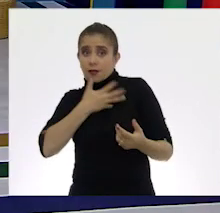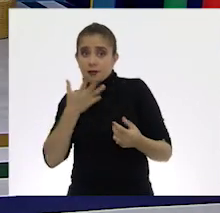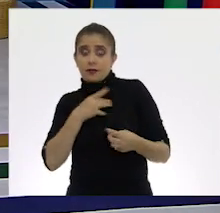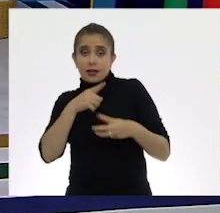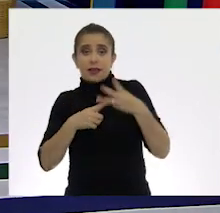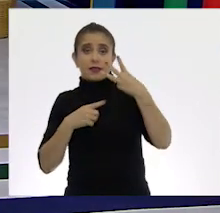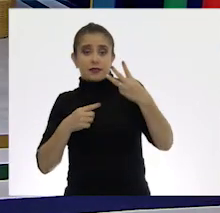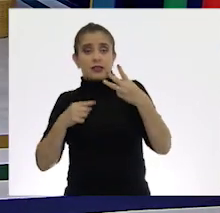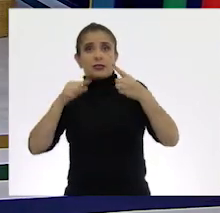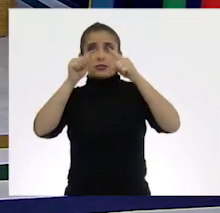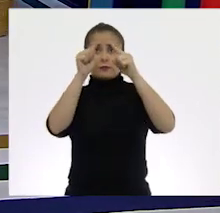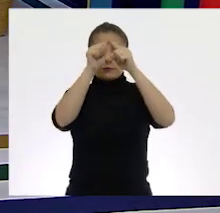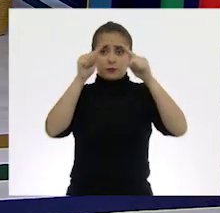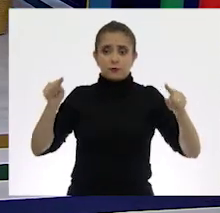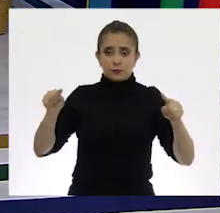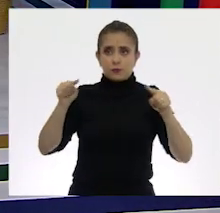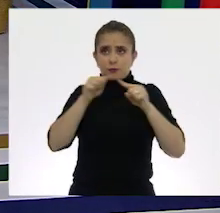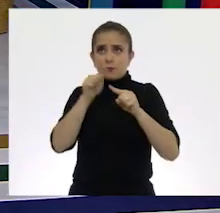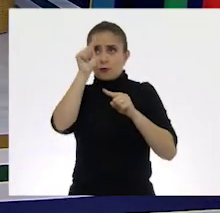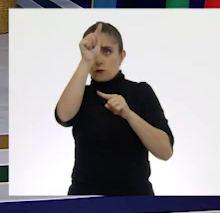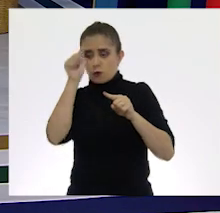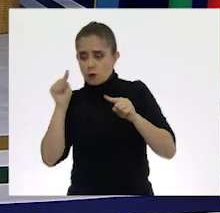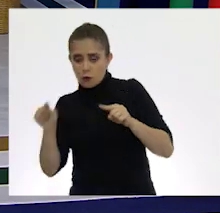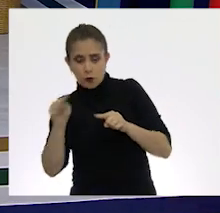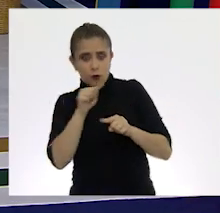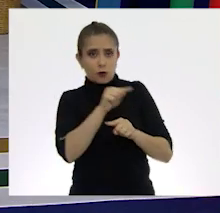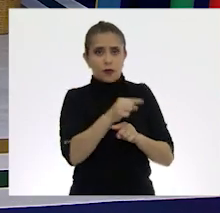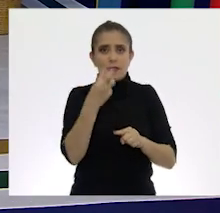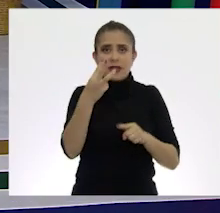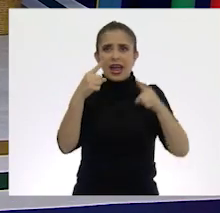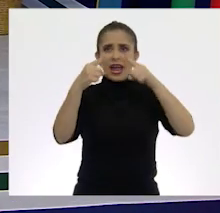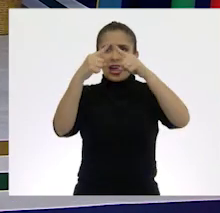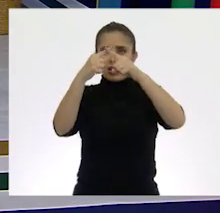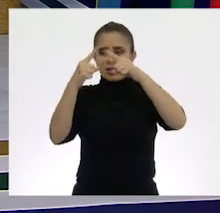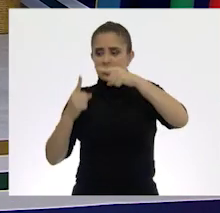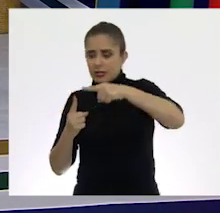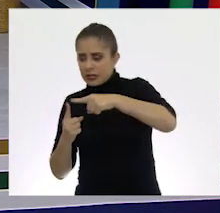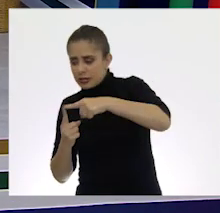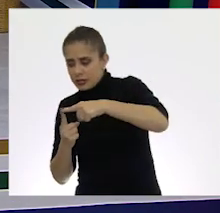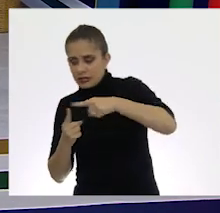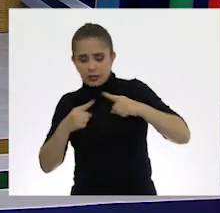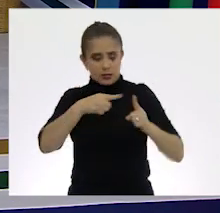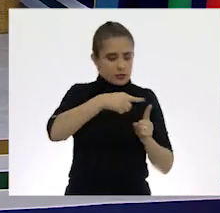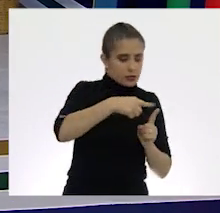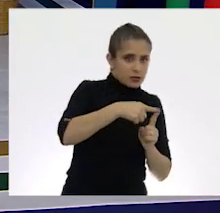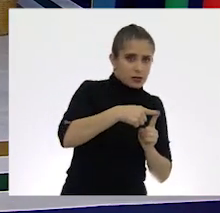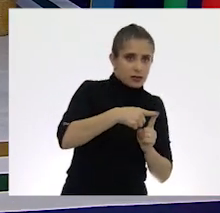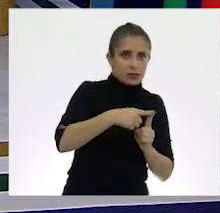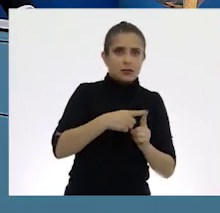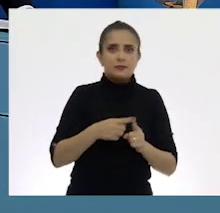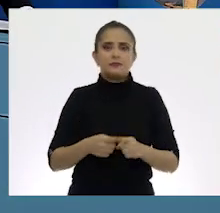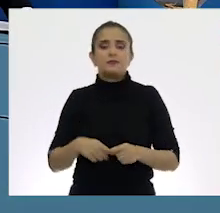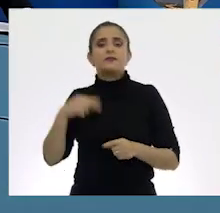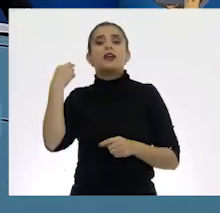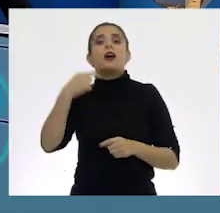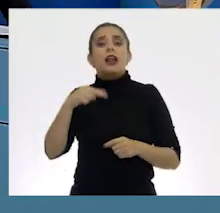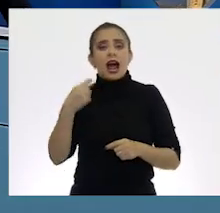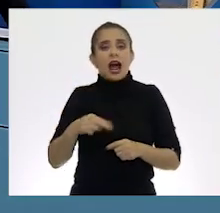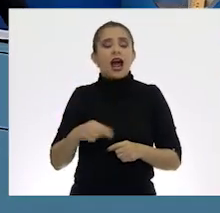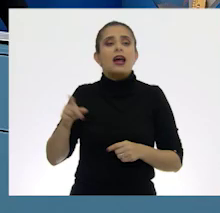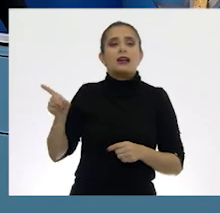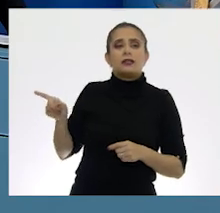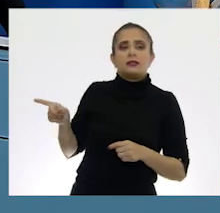tres esquinas cada uno. Que tienen tres esquinas que también se les conoce